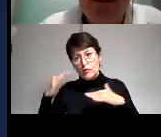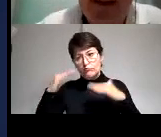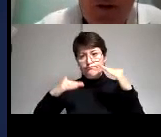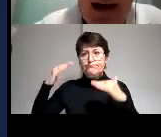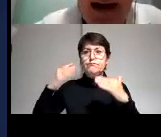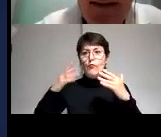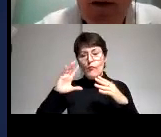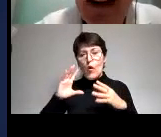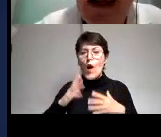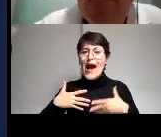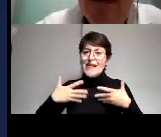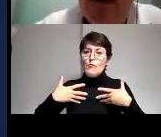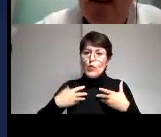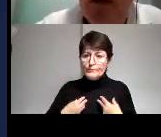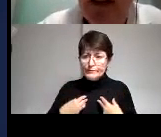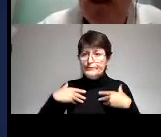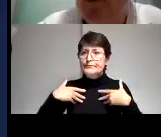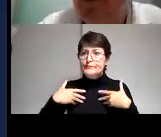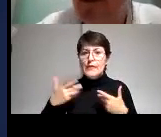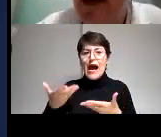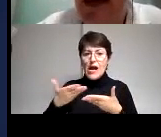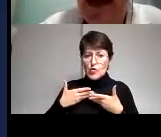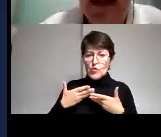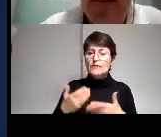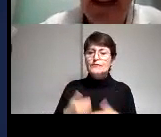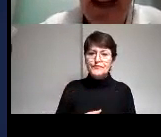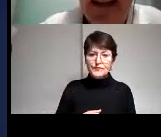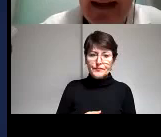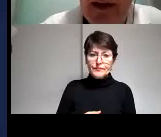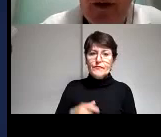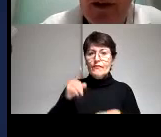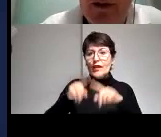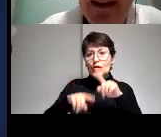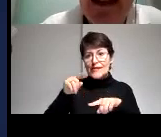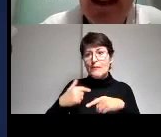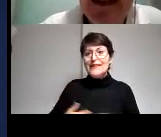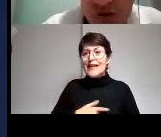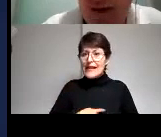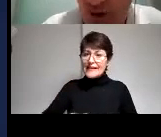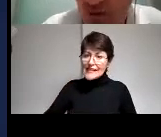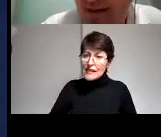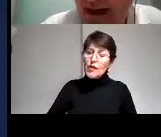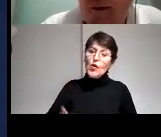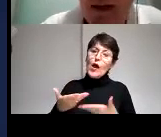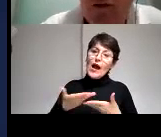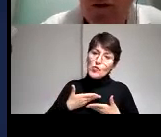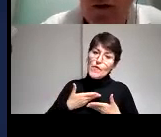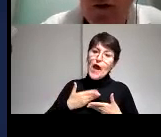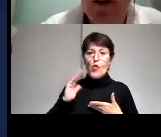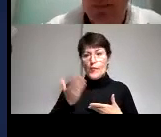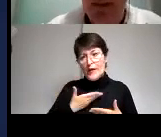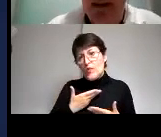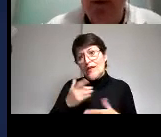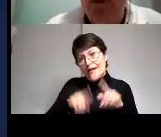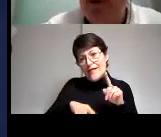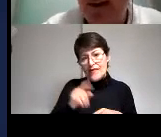el estado anímico, gran parte de esa serotonina se produce a nivel de la microbiota. Y el Lactobacillus plantarum es uno de